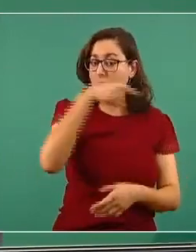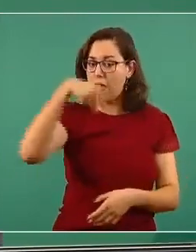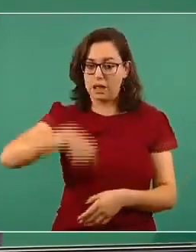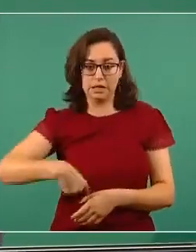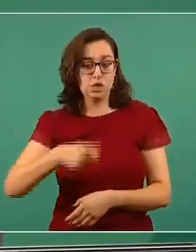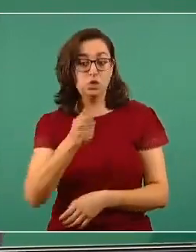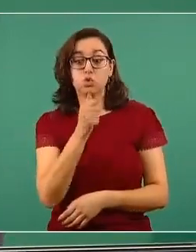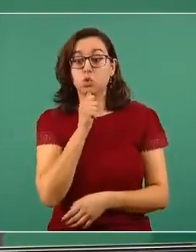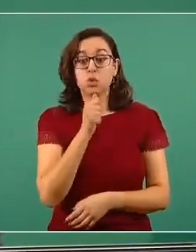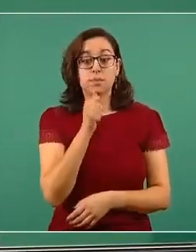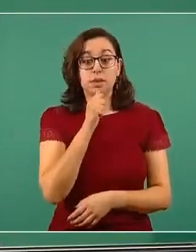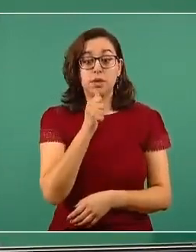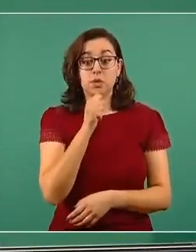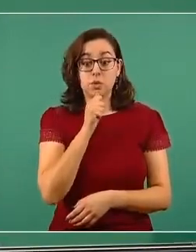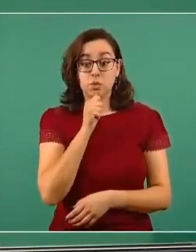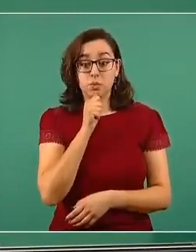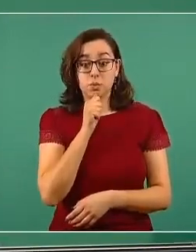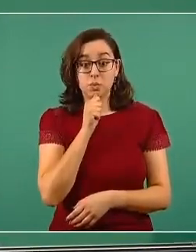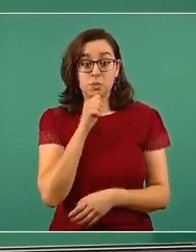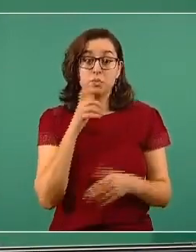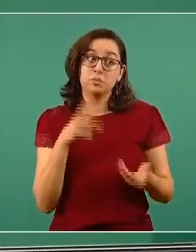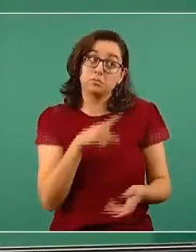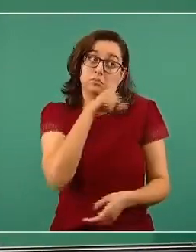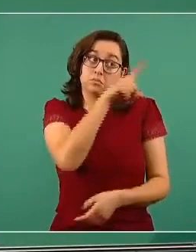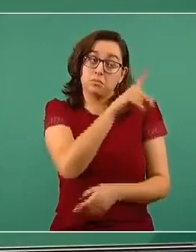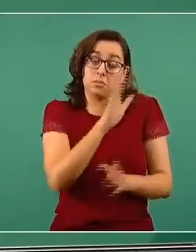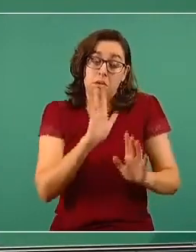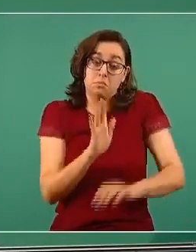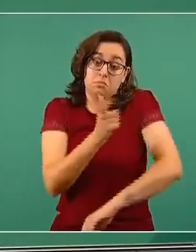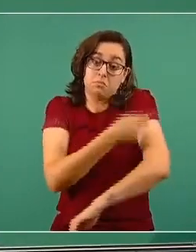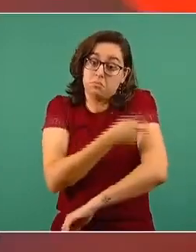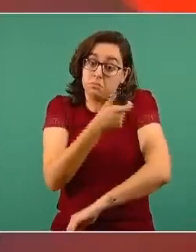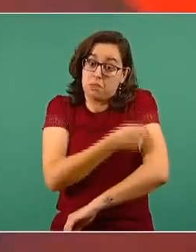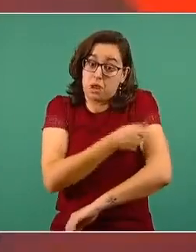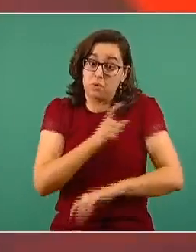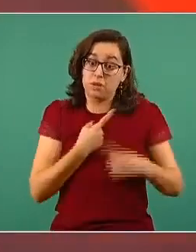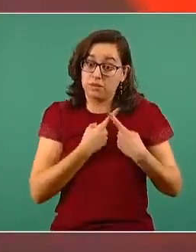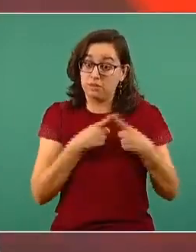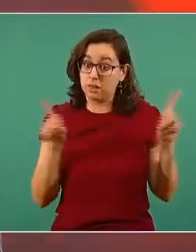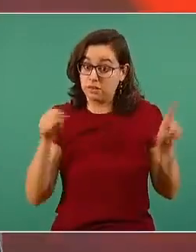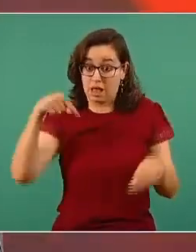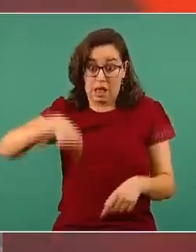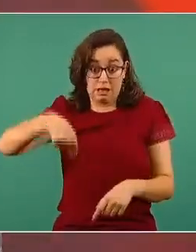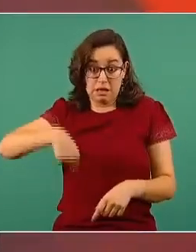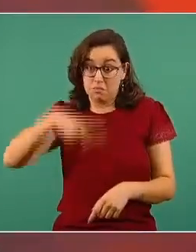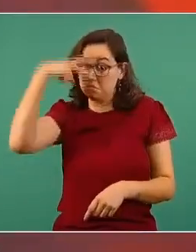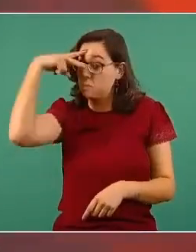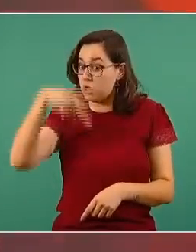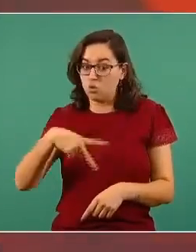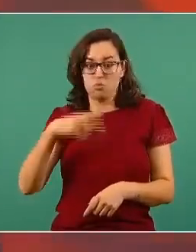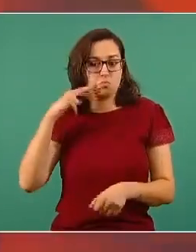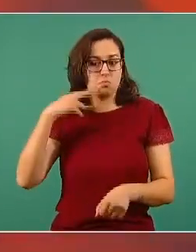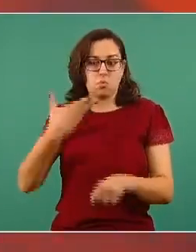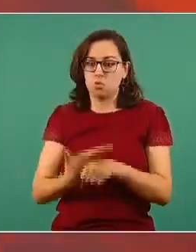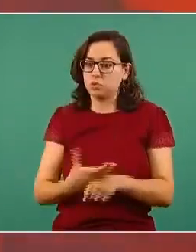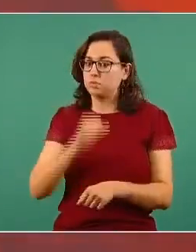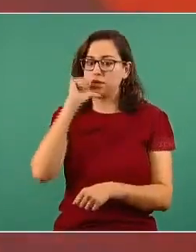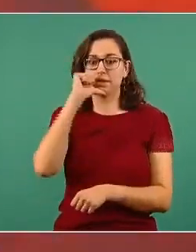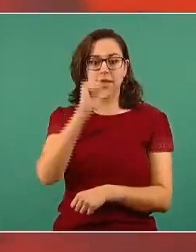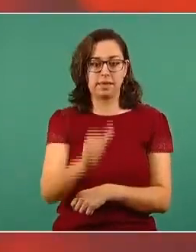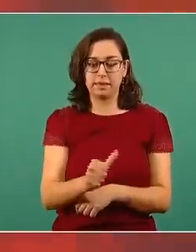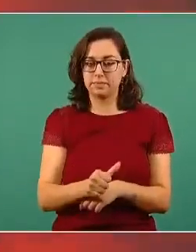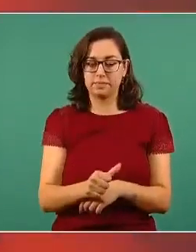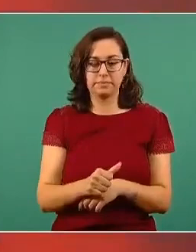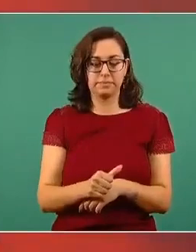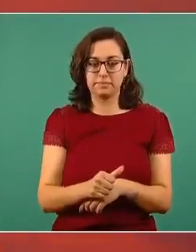ser las vacunas que se ofrezcan. Y la consecuencia importante de eso es el gobierno de México se puede hacer responsable